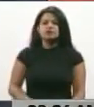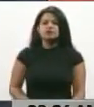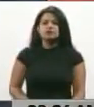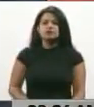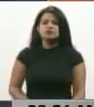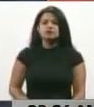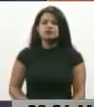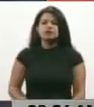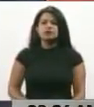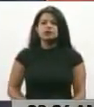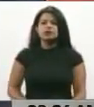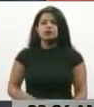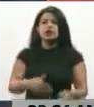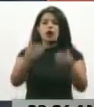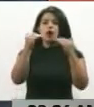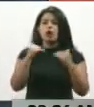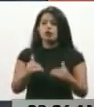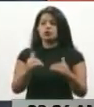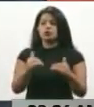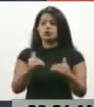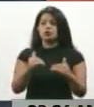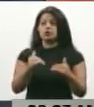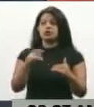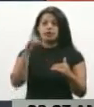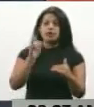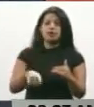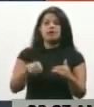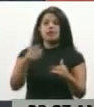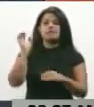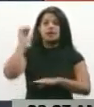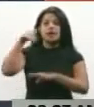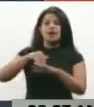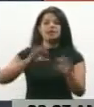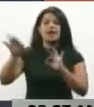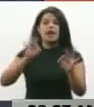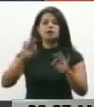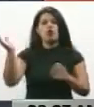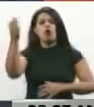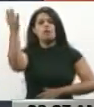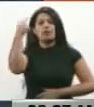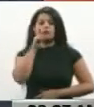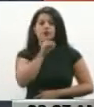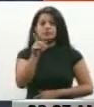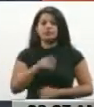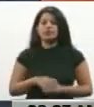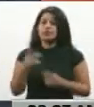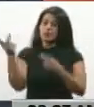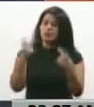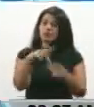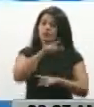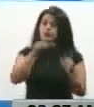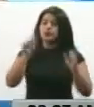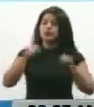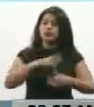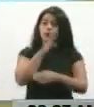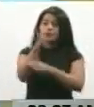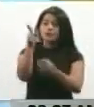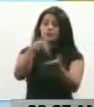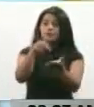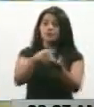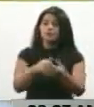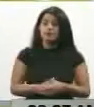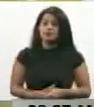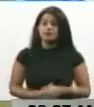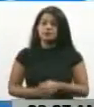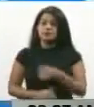Y el domingo estamos en Maracay, en el Teatro de la Ópera. La invitación a todo el público para que pueda, ¿cuántas personas van a